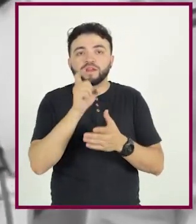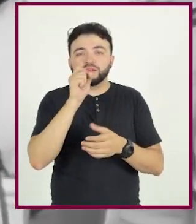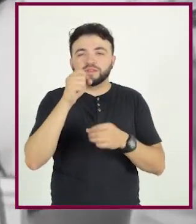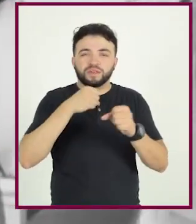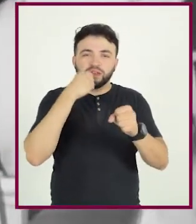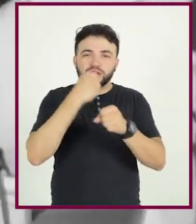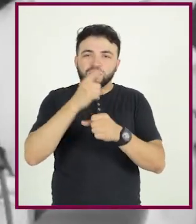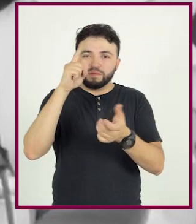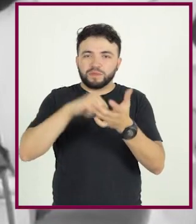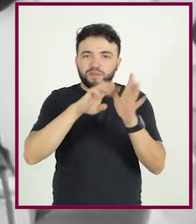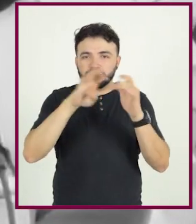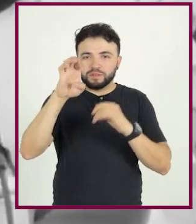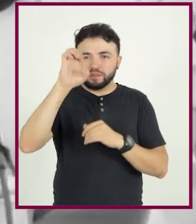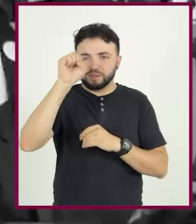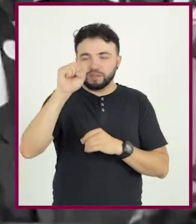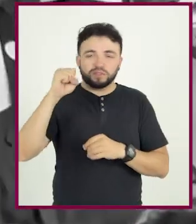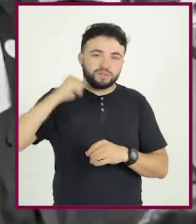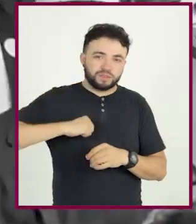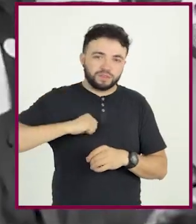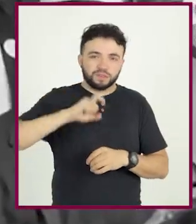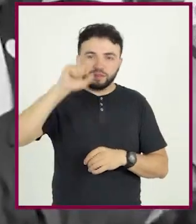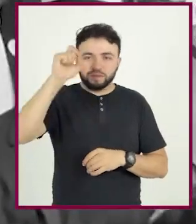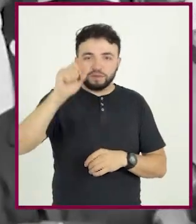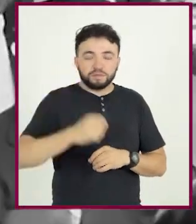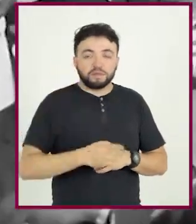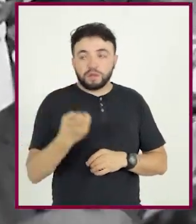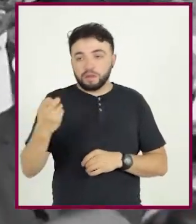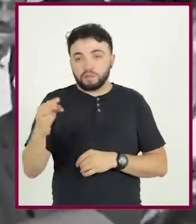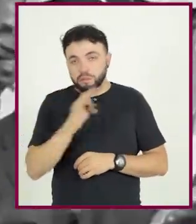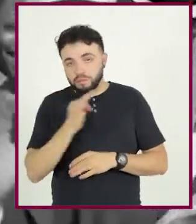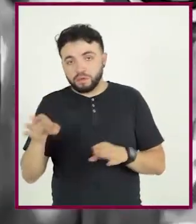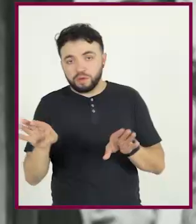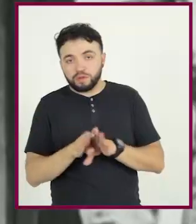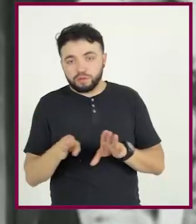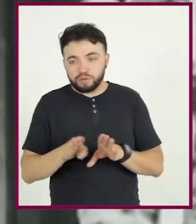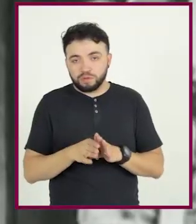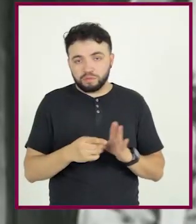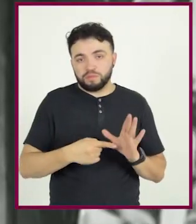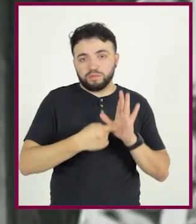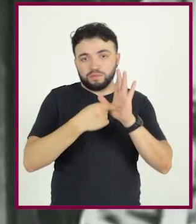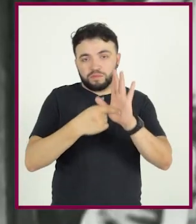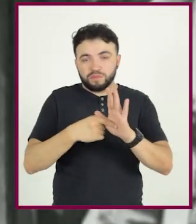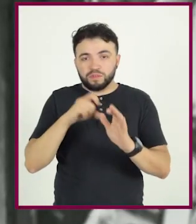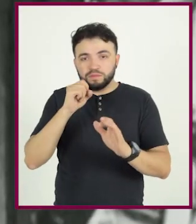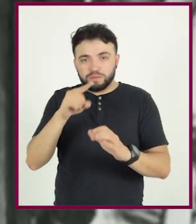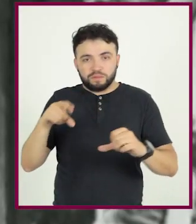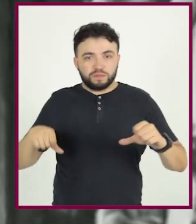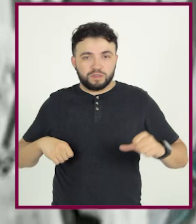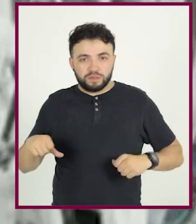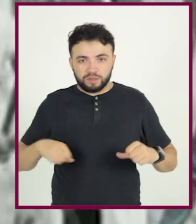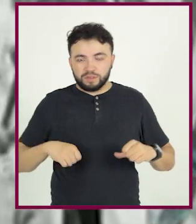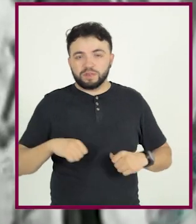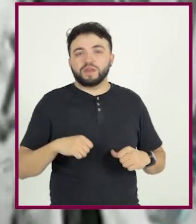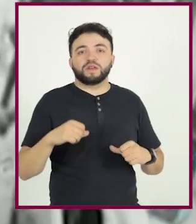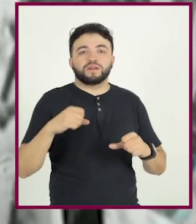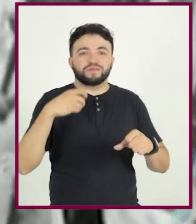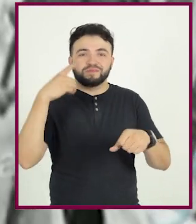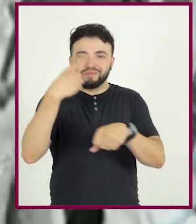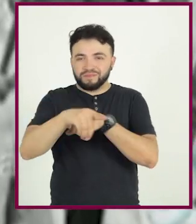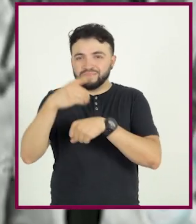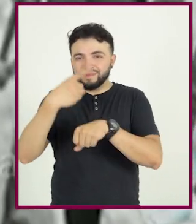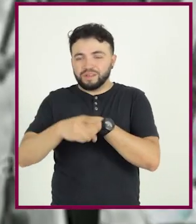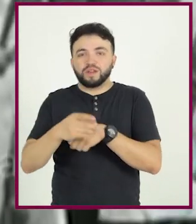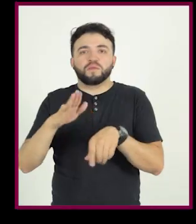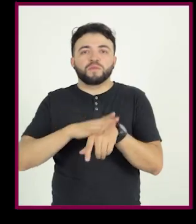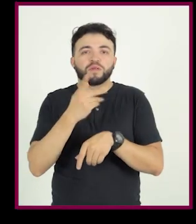y el movimiento por los derechos civiles de los años 60 del siglo XX pueden ser vistos como los antecedentes de los actos